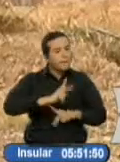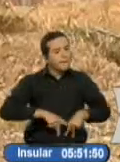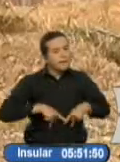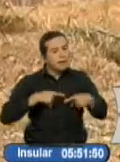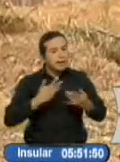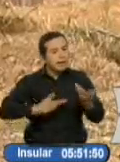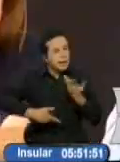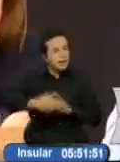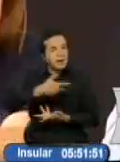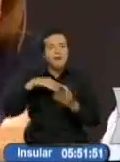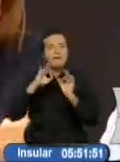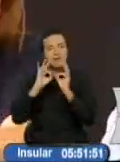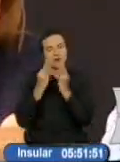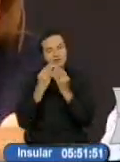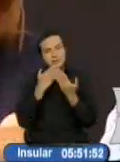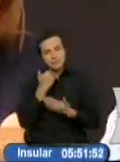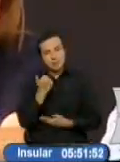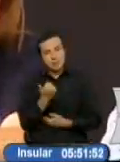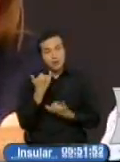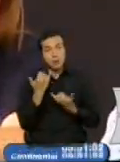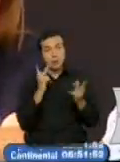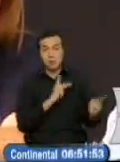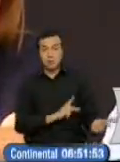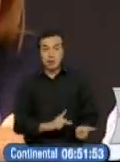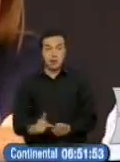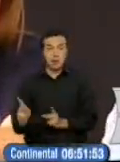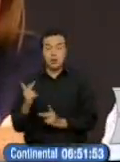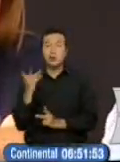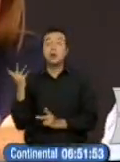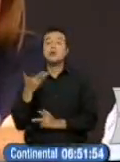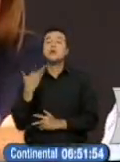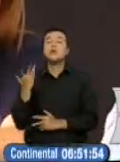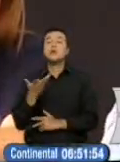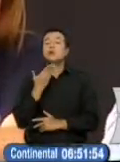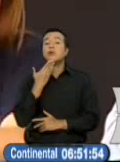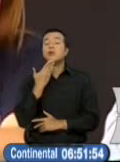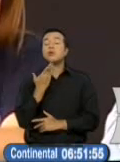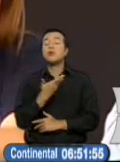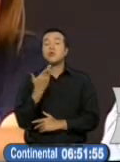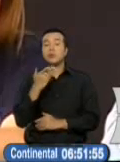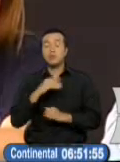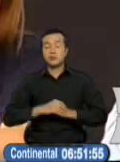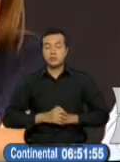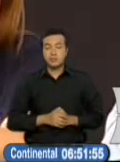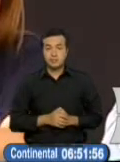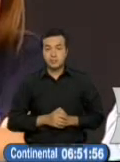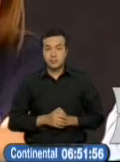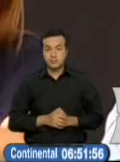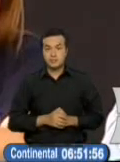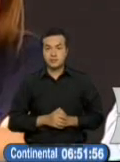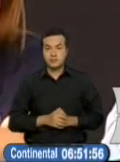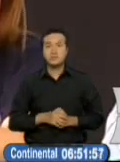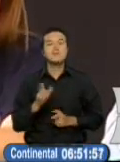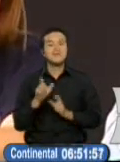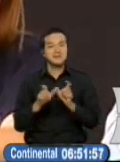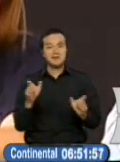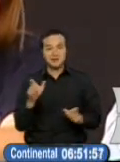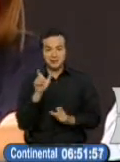de mejores hogares. Pero con este plan combatimos no solamente el hecho de que las